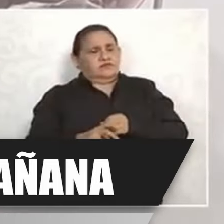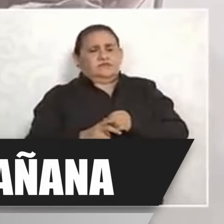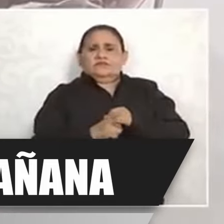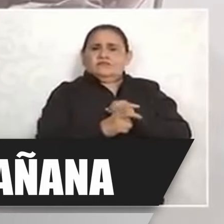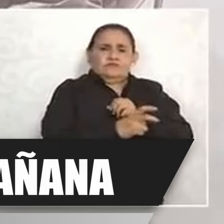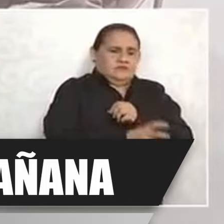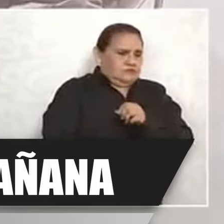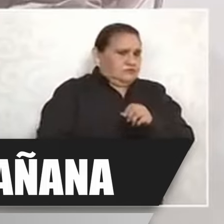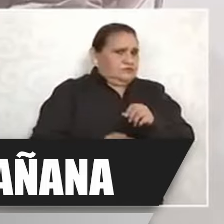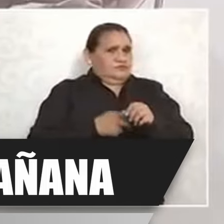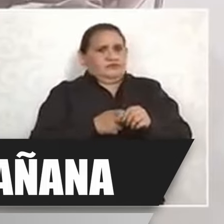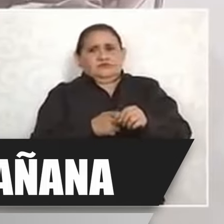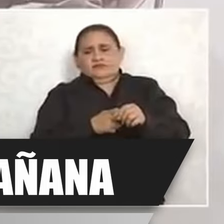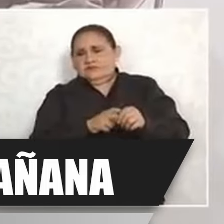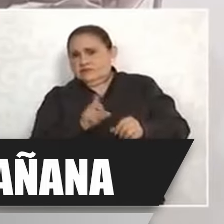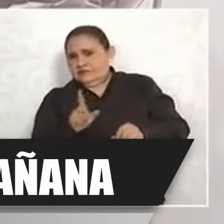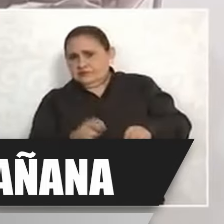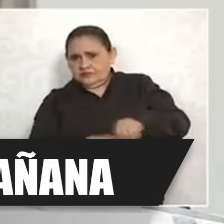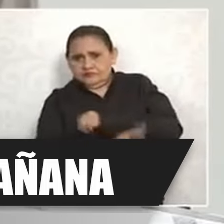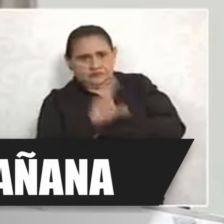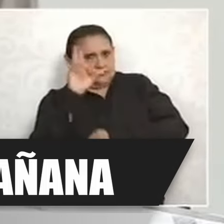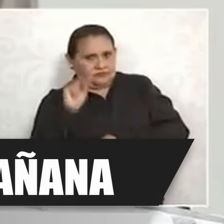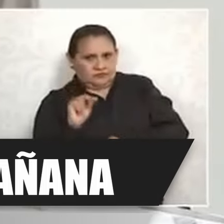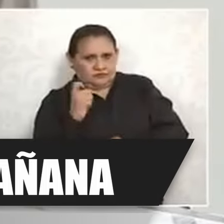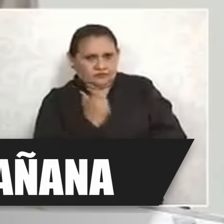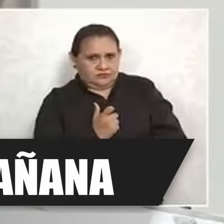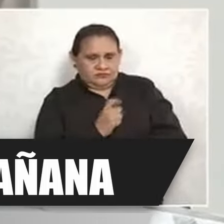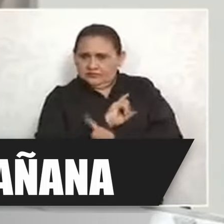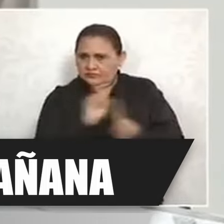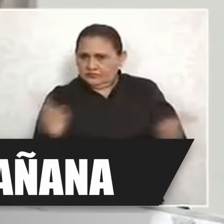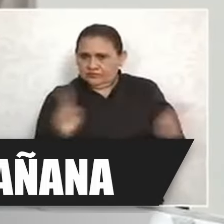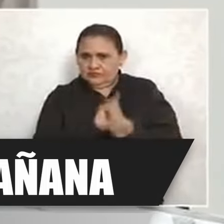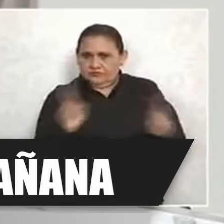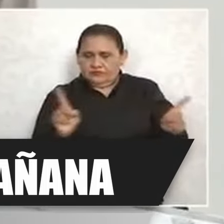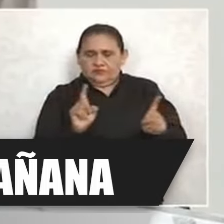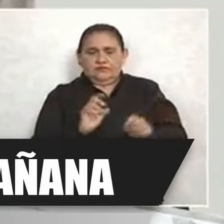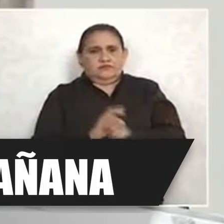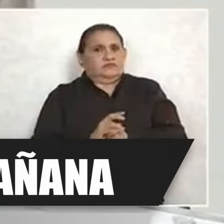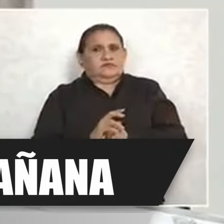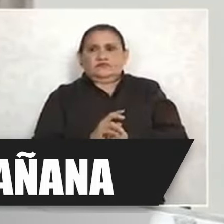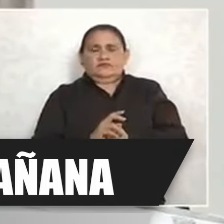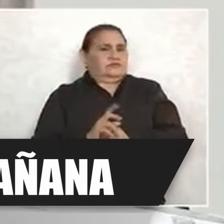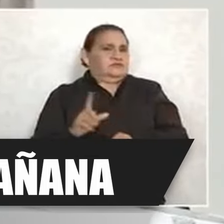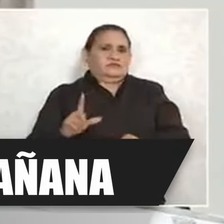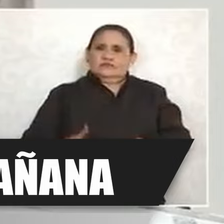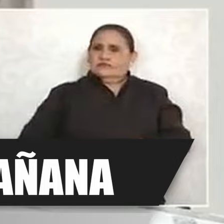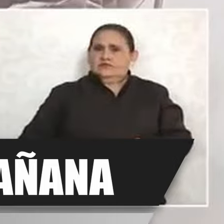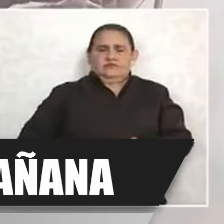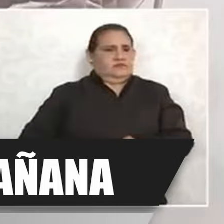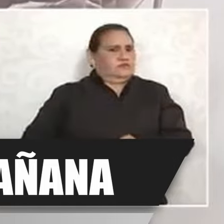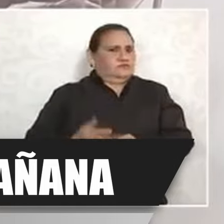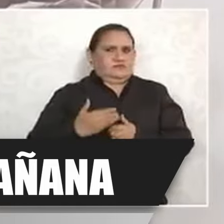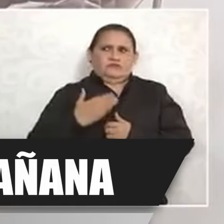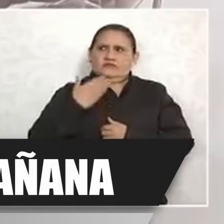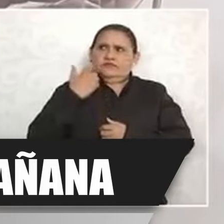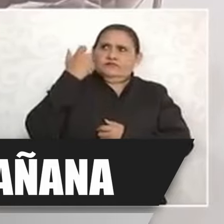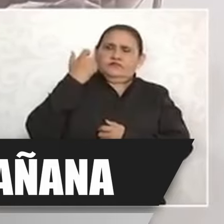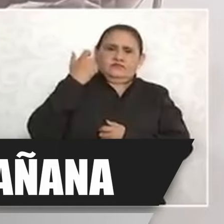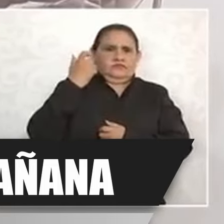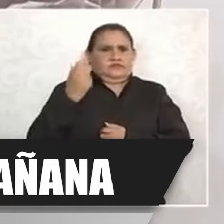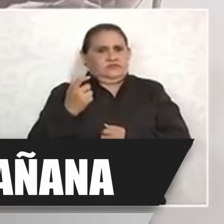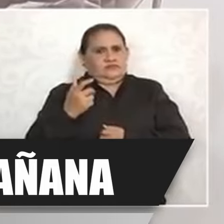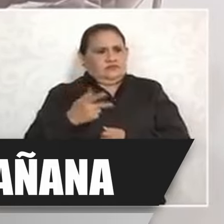gobierno rico con pueblo pobre. Ese es un principio juarista del gran presidente Benito Juárez.